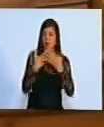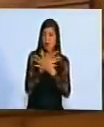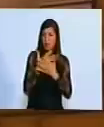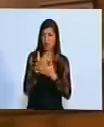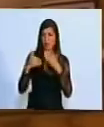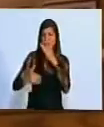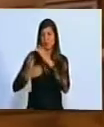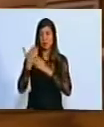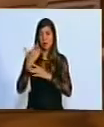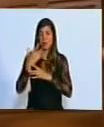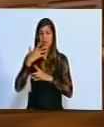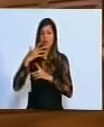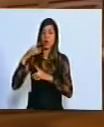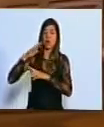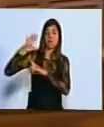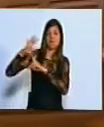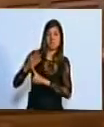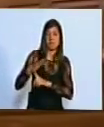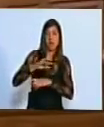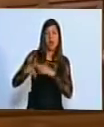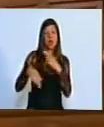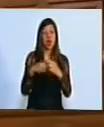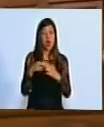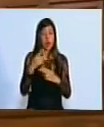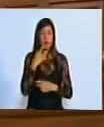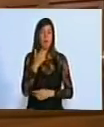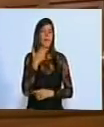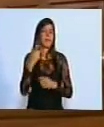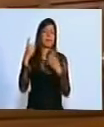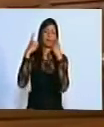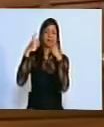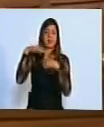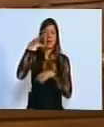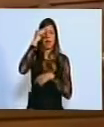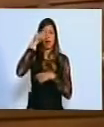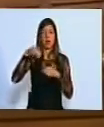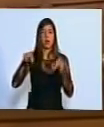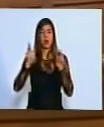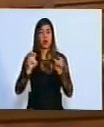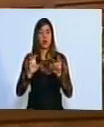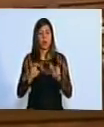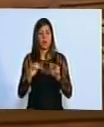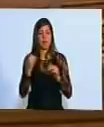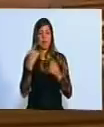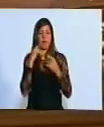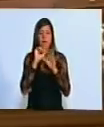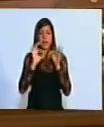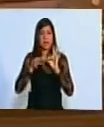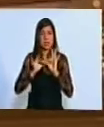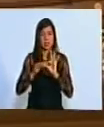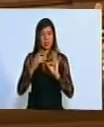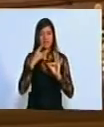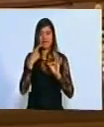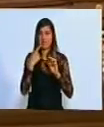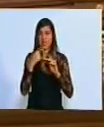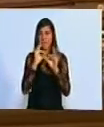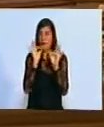patrones de la dominación han impuesto la idea de que las nuevas definiciones, nuevas interpretaciones,